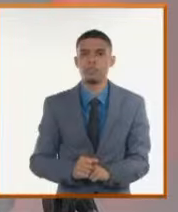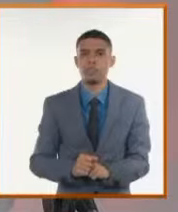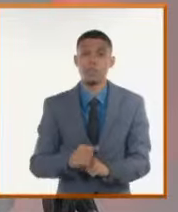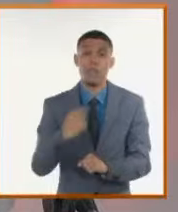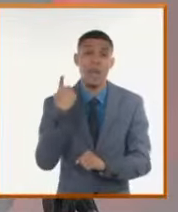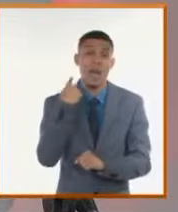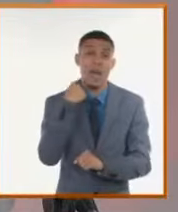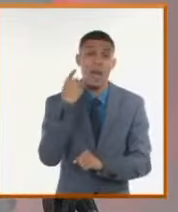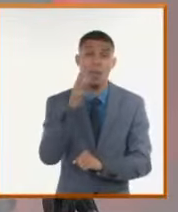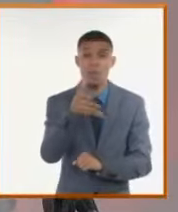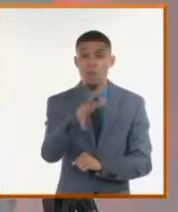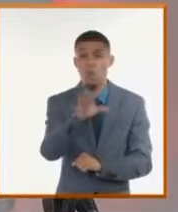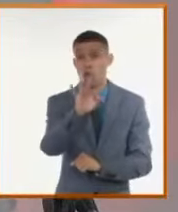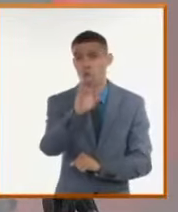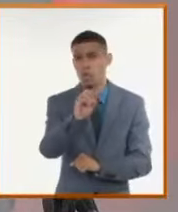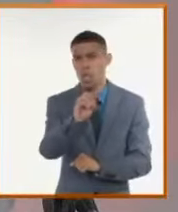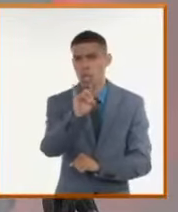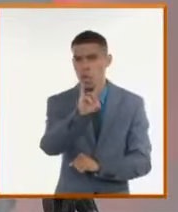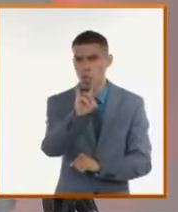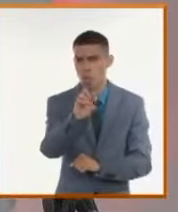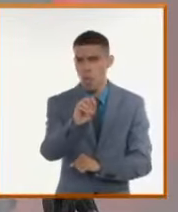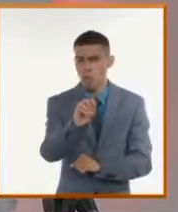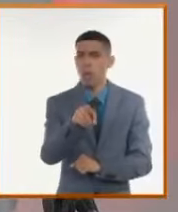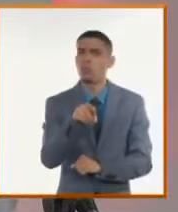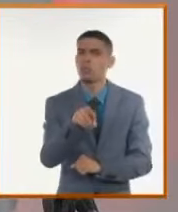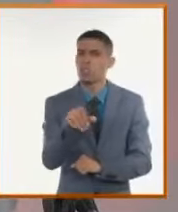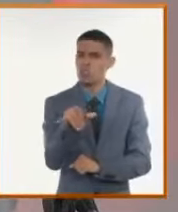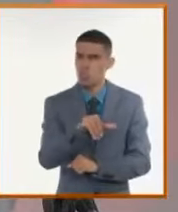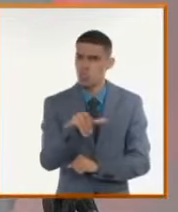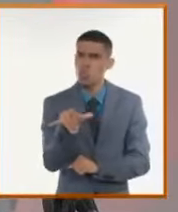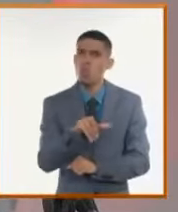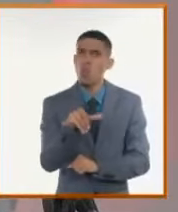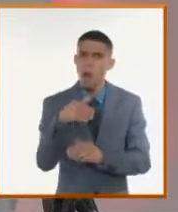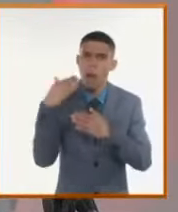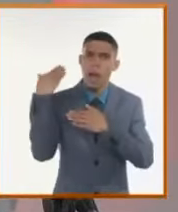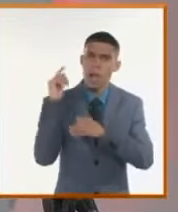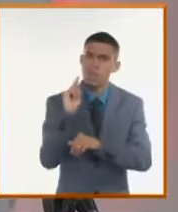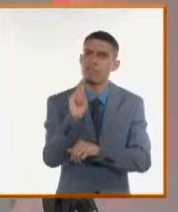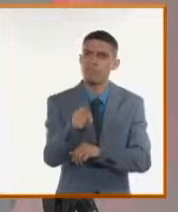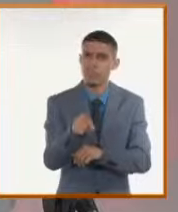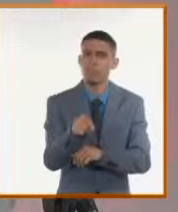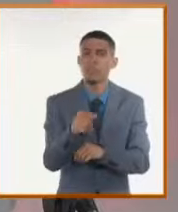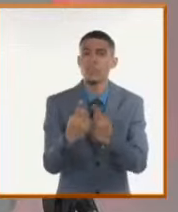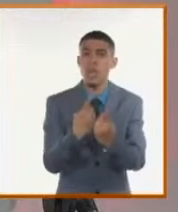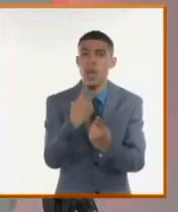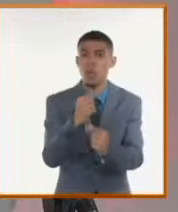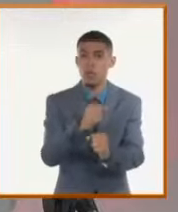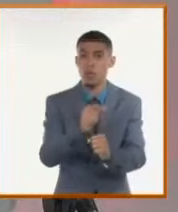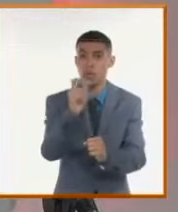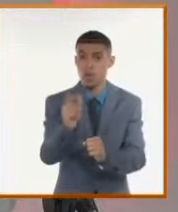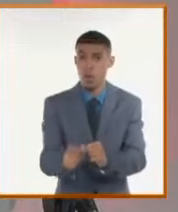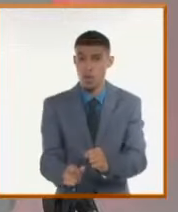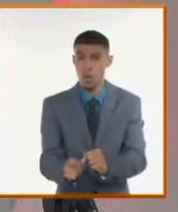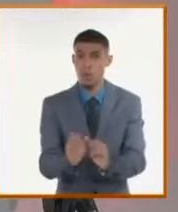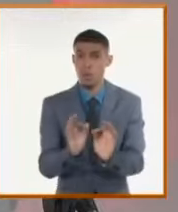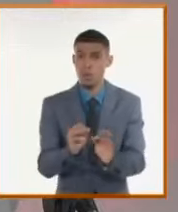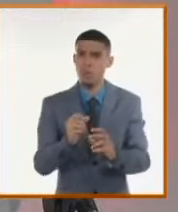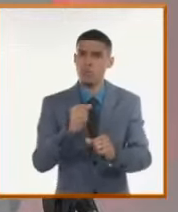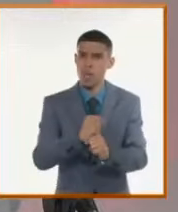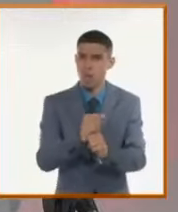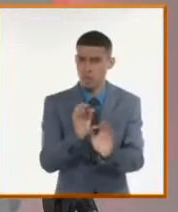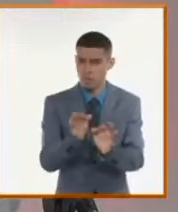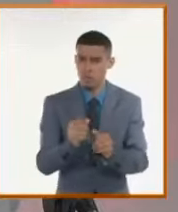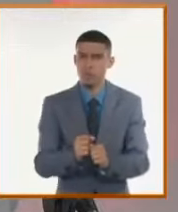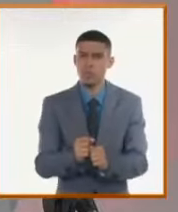años 80 y 90 como también habían eh compañeros que que se referían a esto en los años